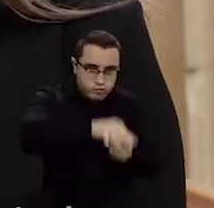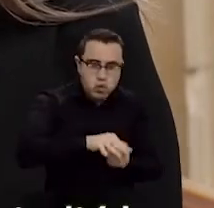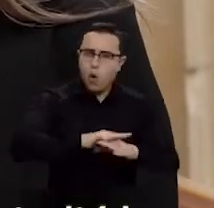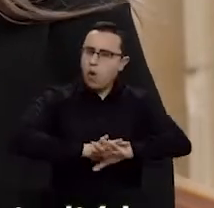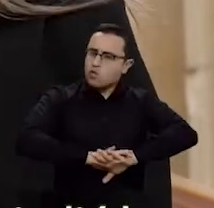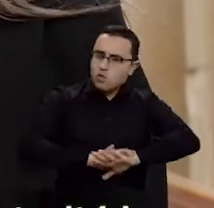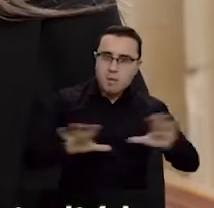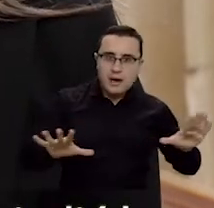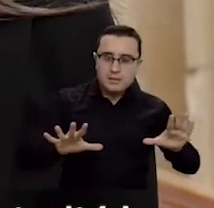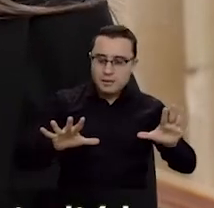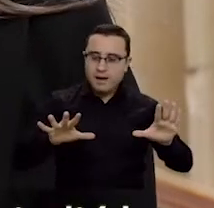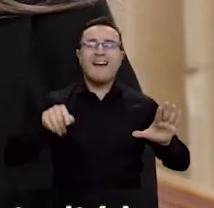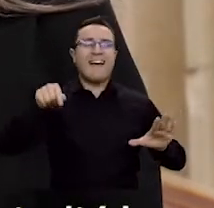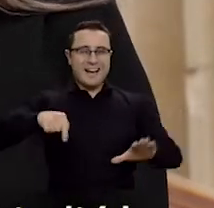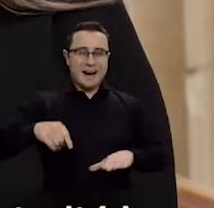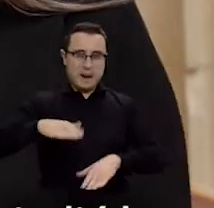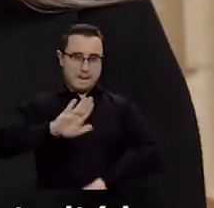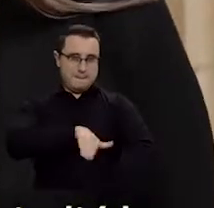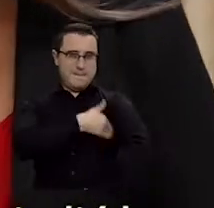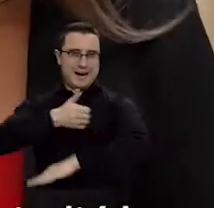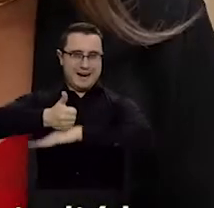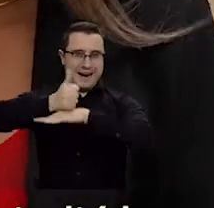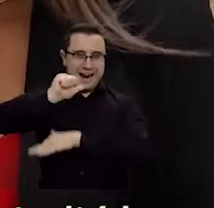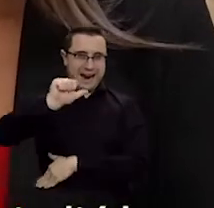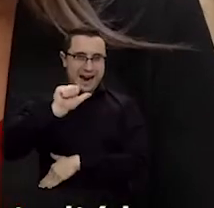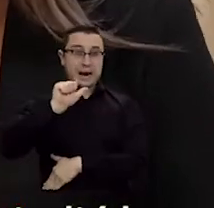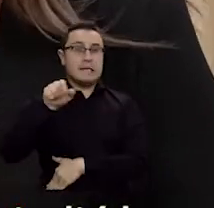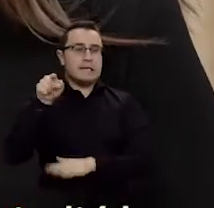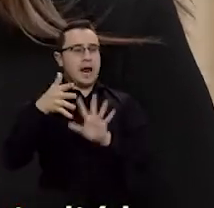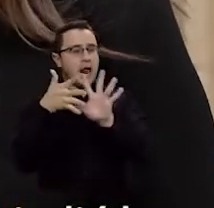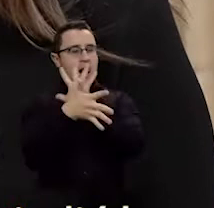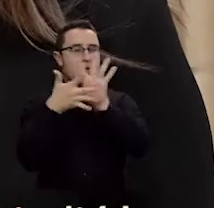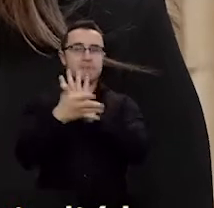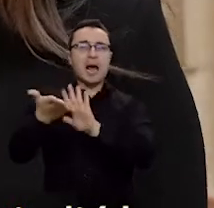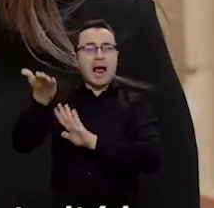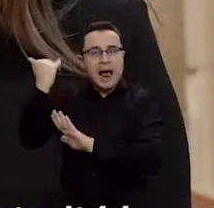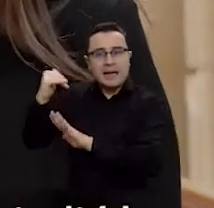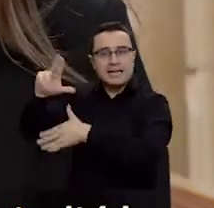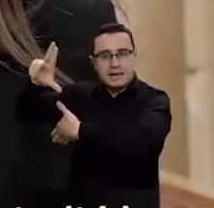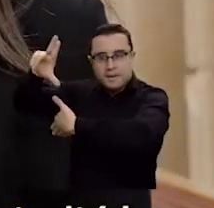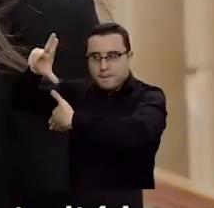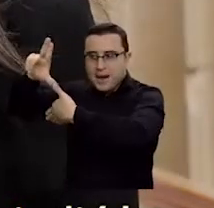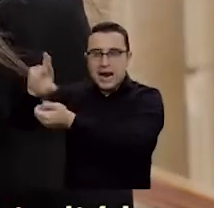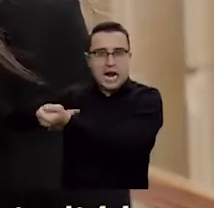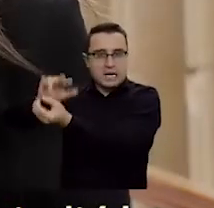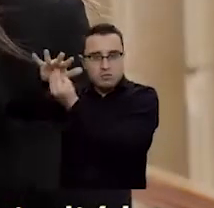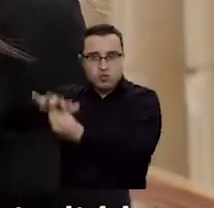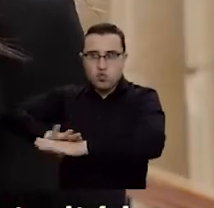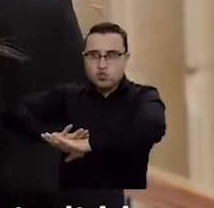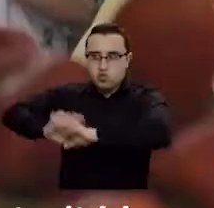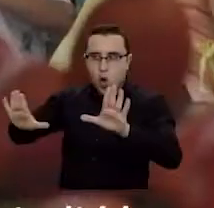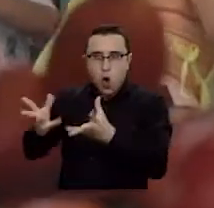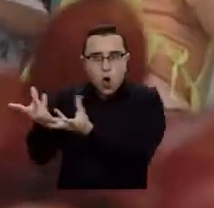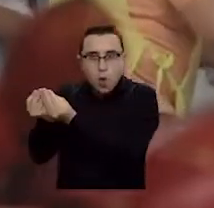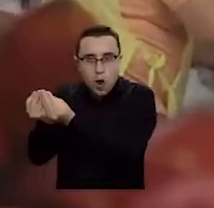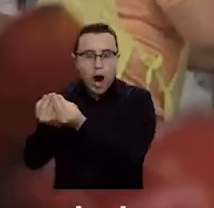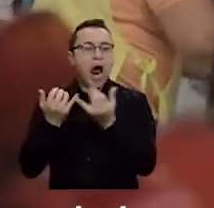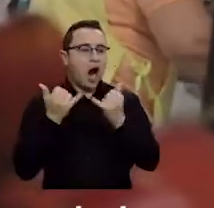contra el racismo, que fue un informe que rindió la ministra sobre la Convención Interamericana del Racismo.